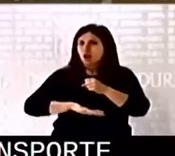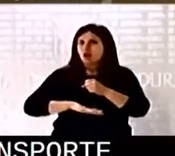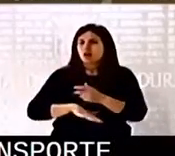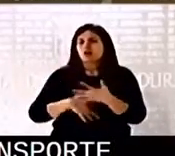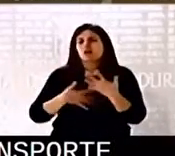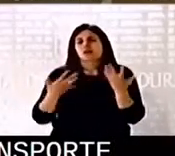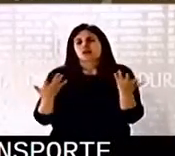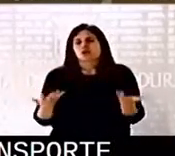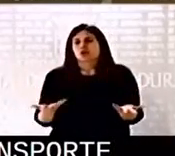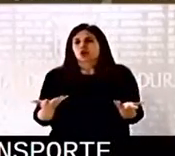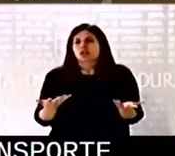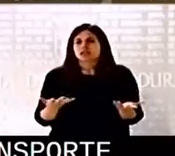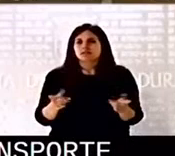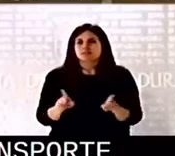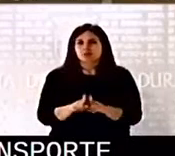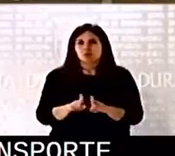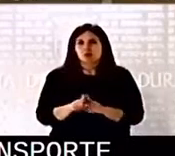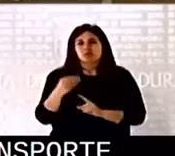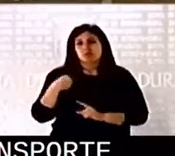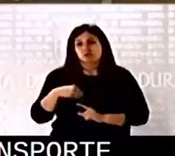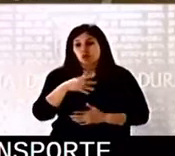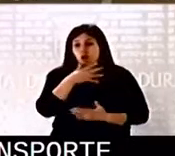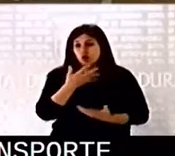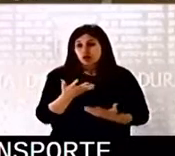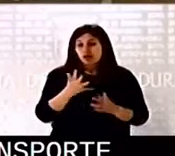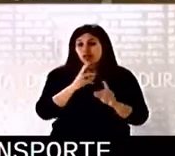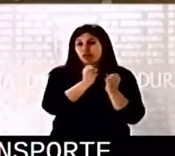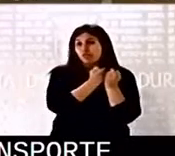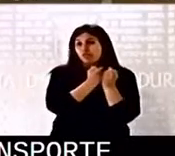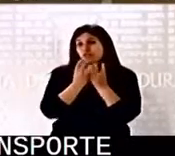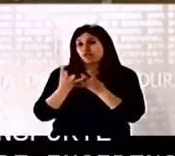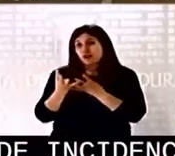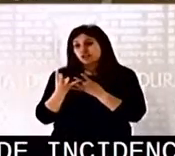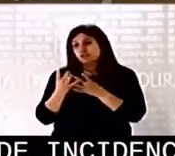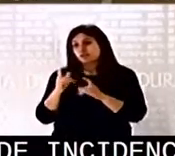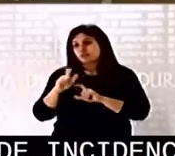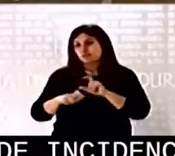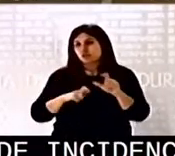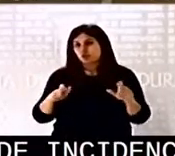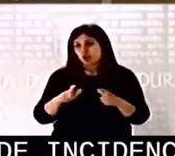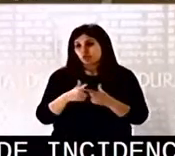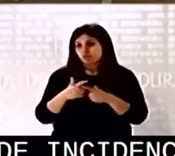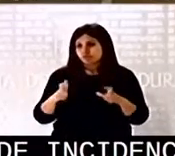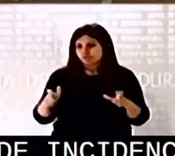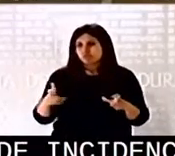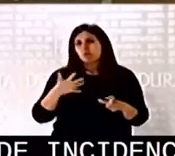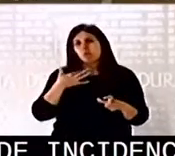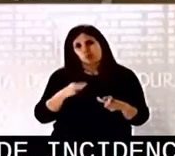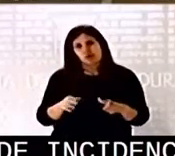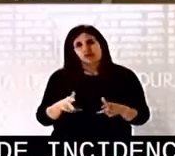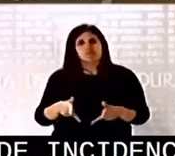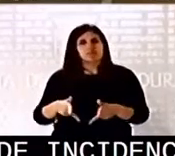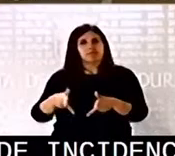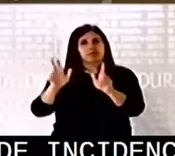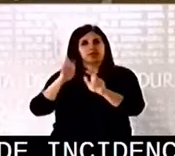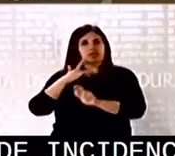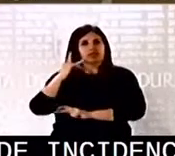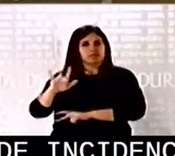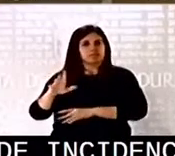lo tanto, con las cifras de incidencia podemos permitirnos esa flexibilización.